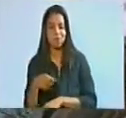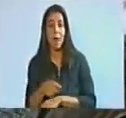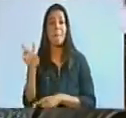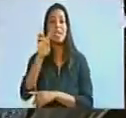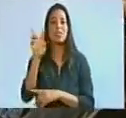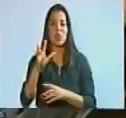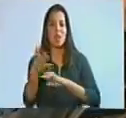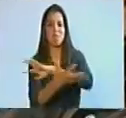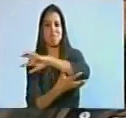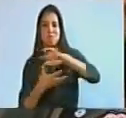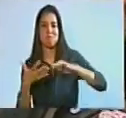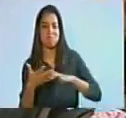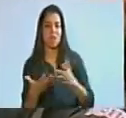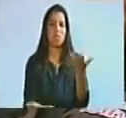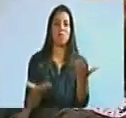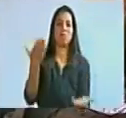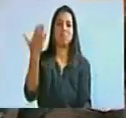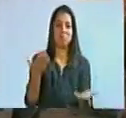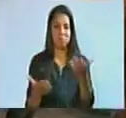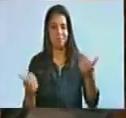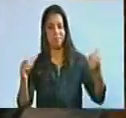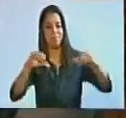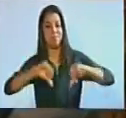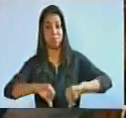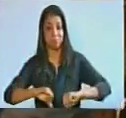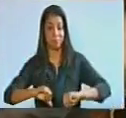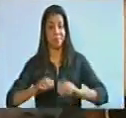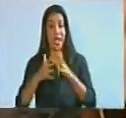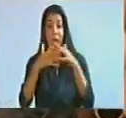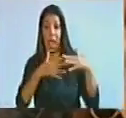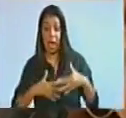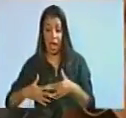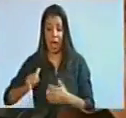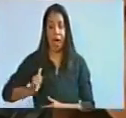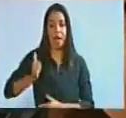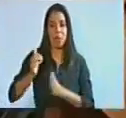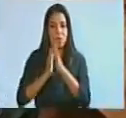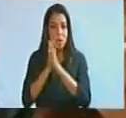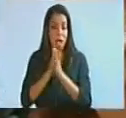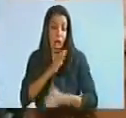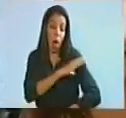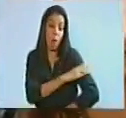fines desestabilizadores y en provecho de factores políticos